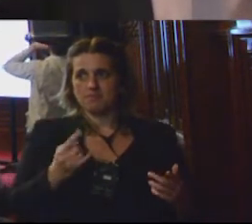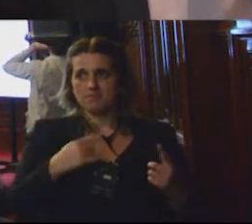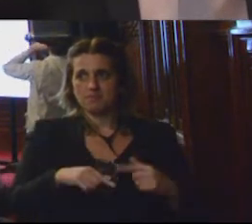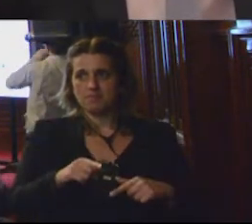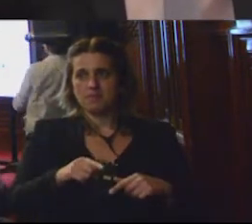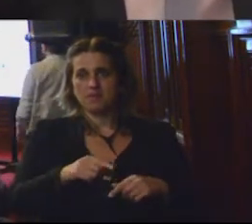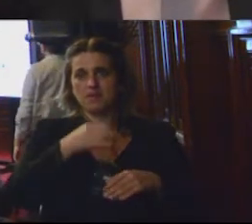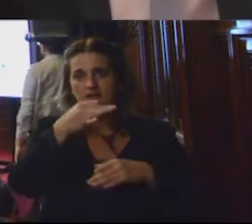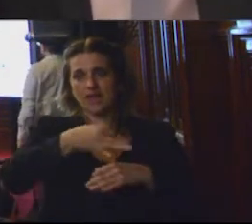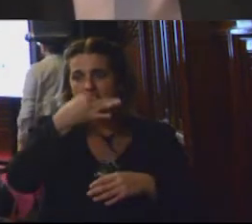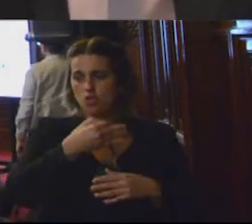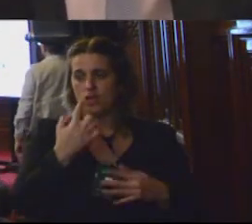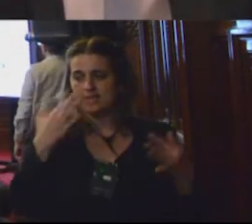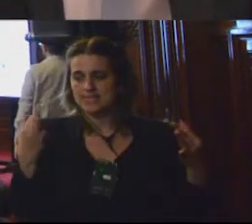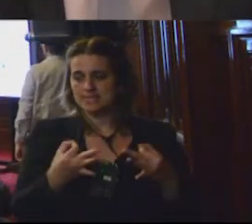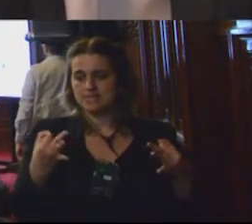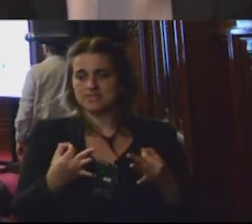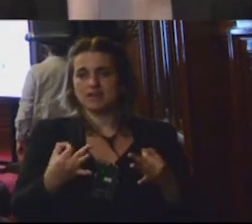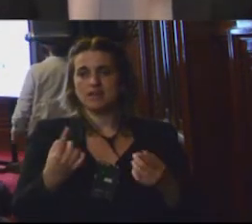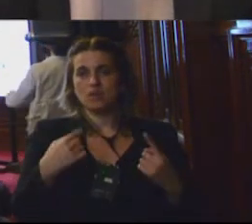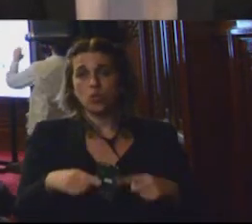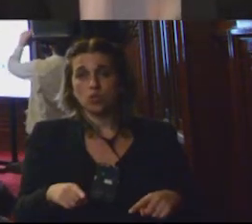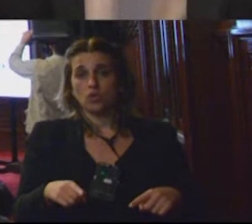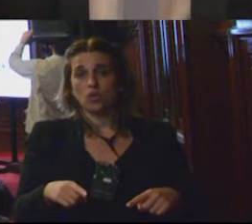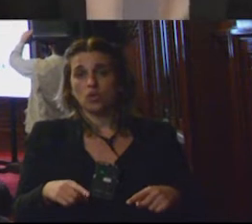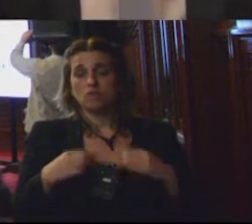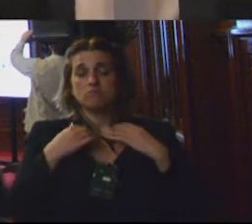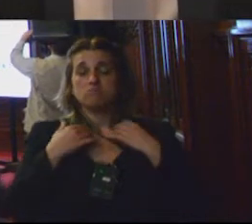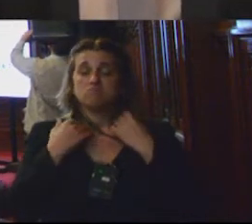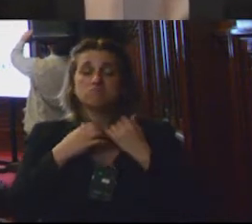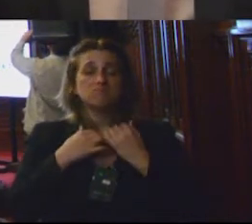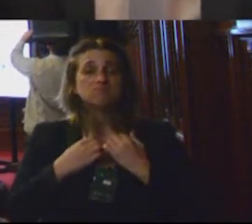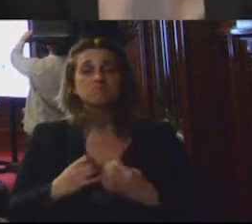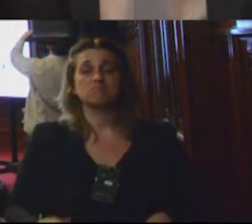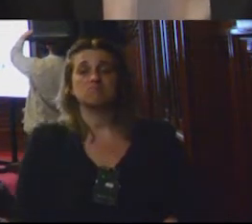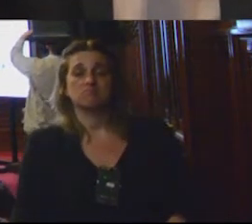especial, que tengo entendido acaba de asumir sus nuevas funciones, a Soledad Muñoz y García.